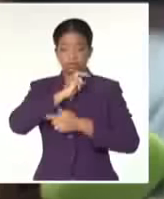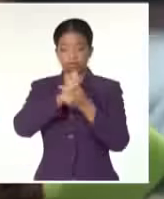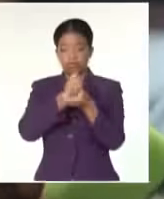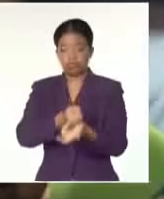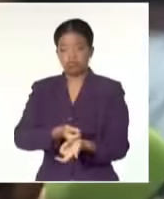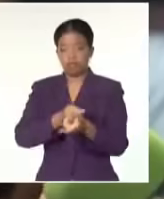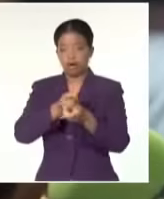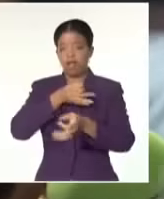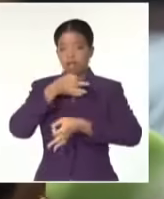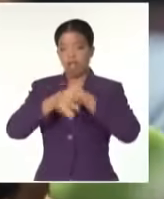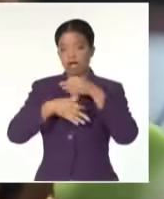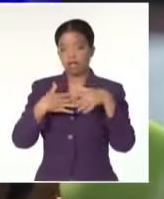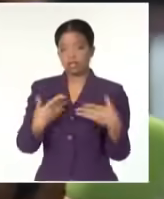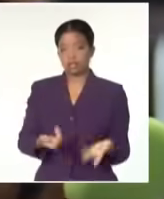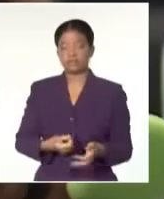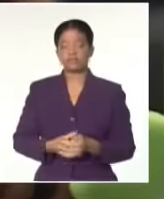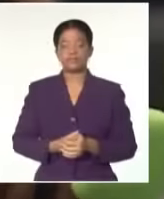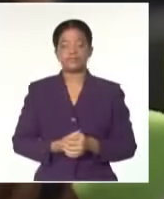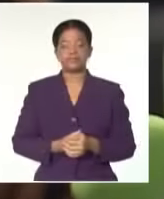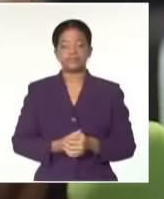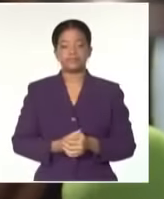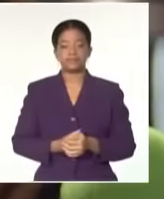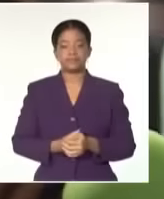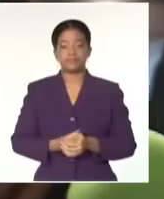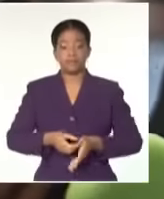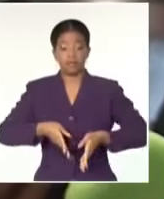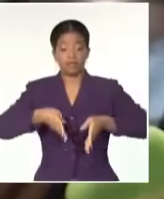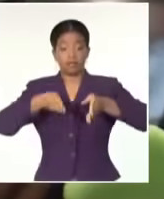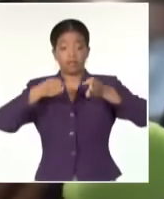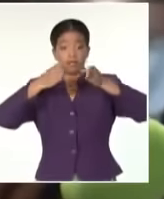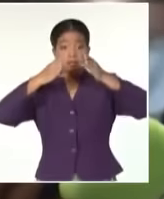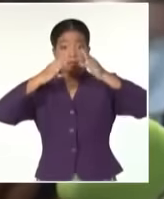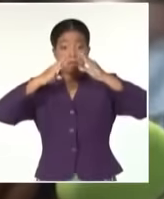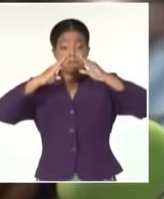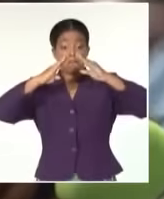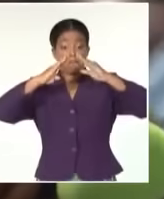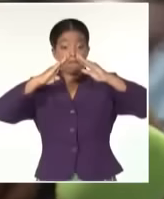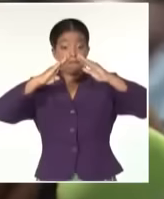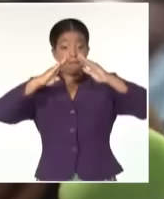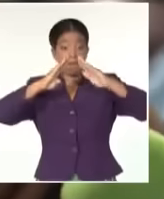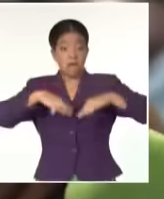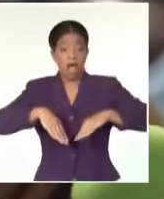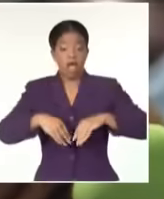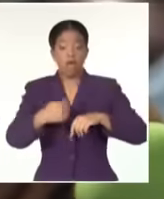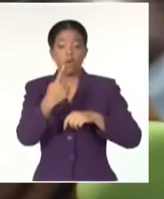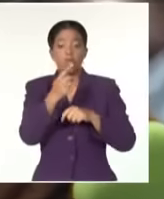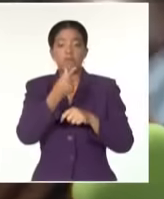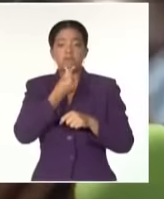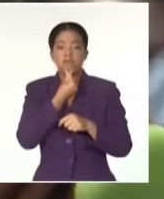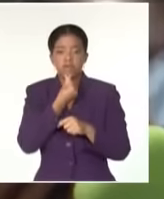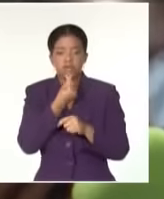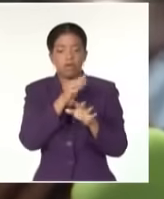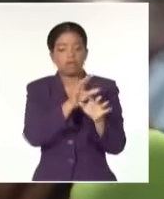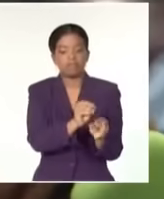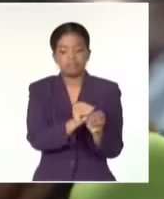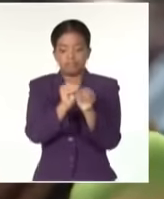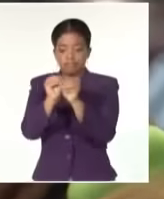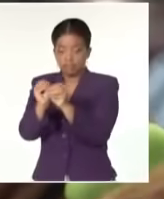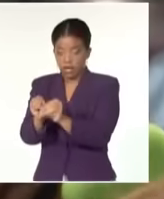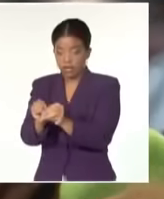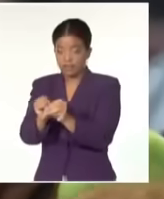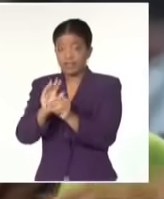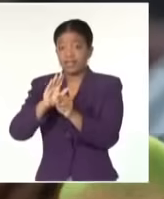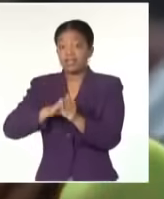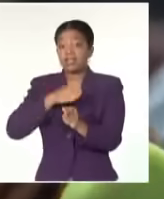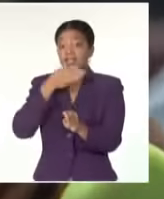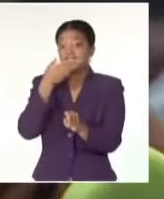incidente. Ocurrió un primer derrumbe, se logra rescatar un señor mayor de edad. Seguidamente